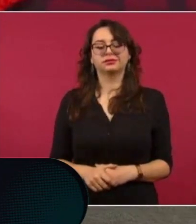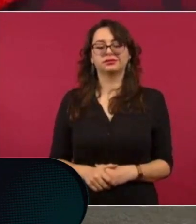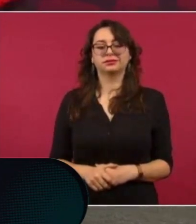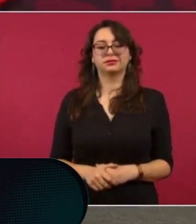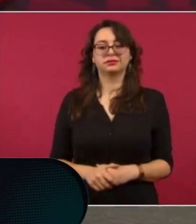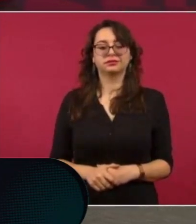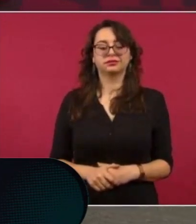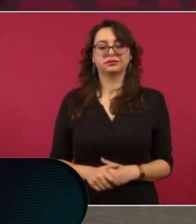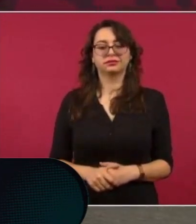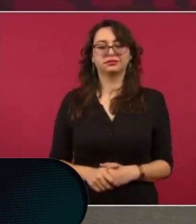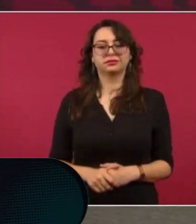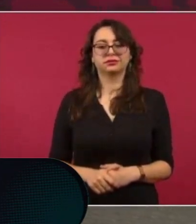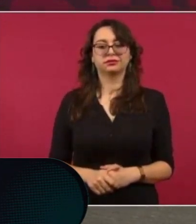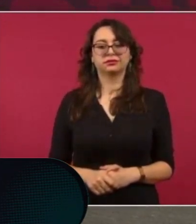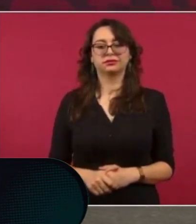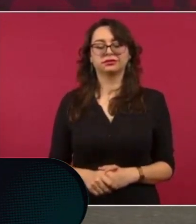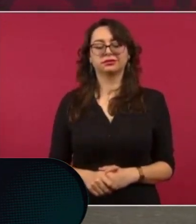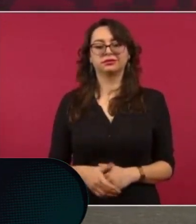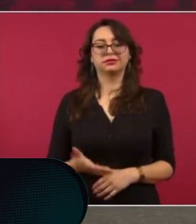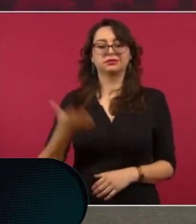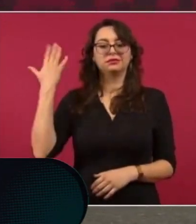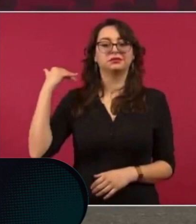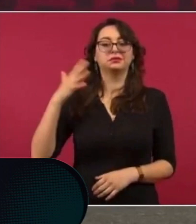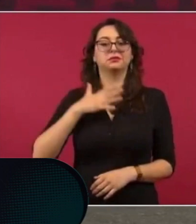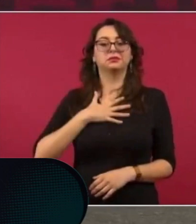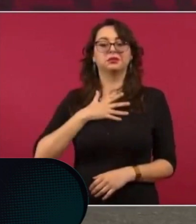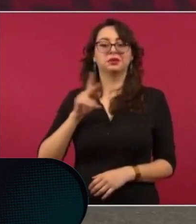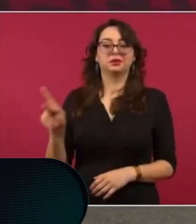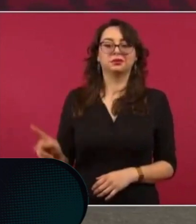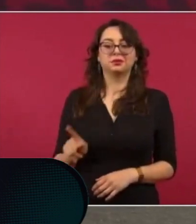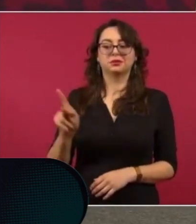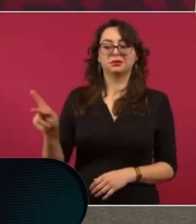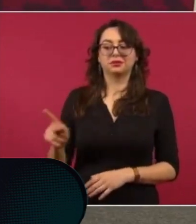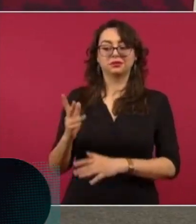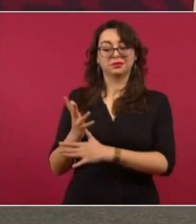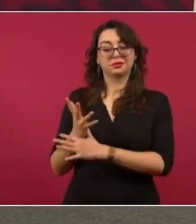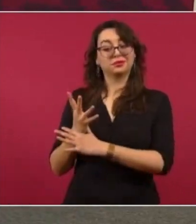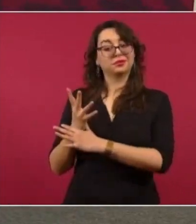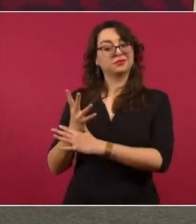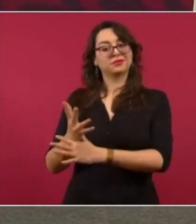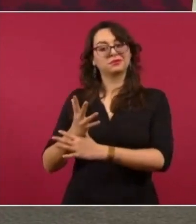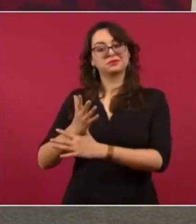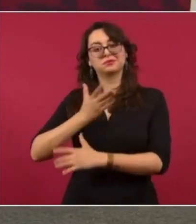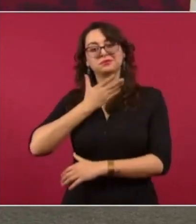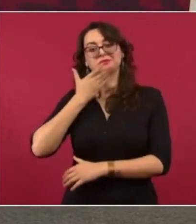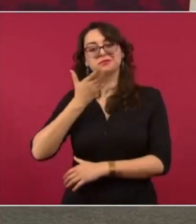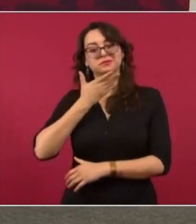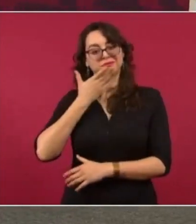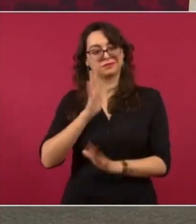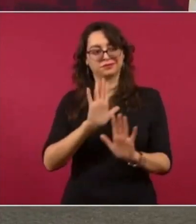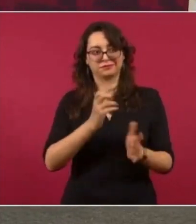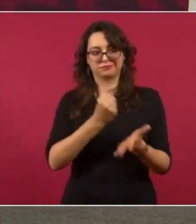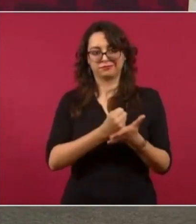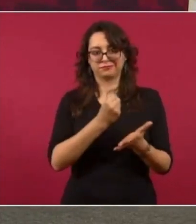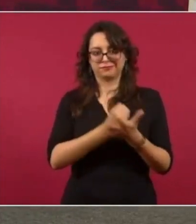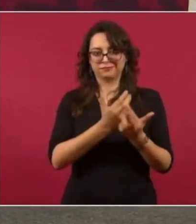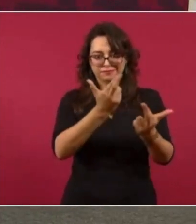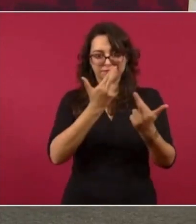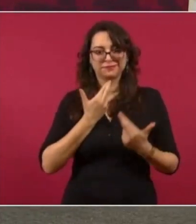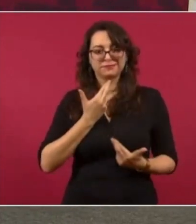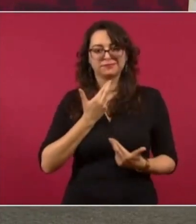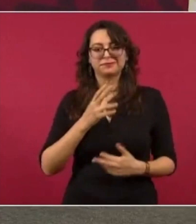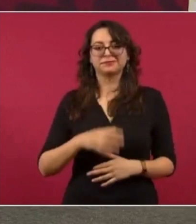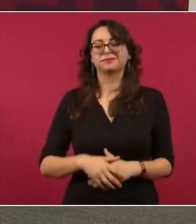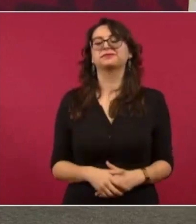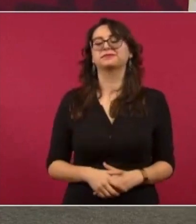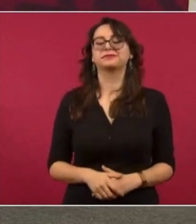Como decían allá en mi pueblo, exijo respeto. No, hay que cuidarlo. Hay que